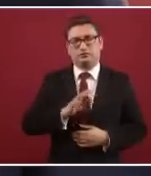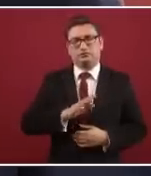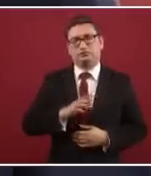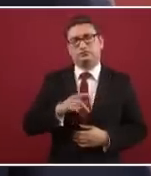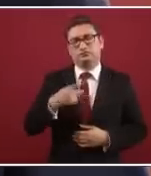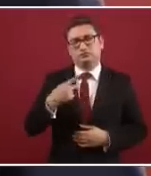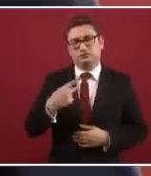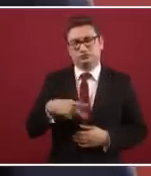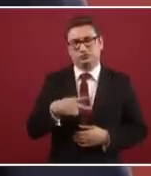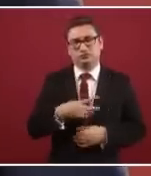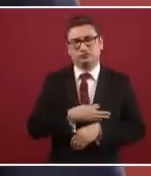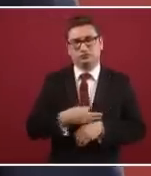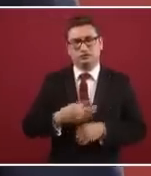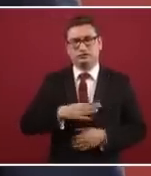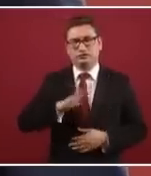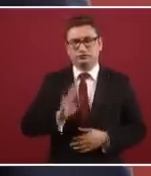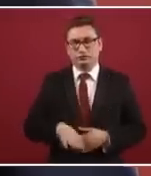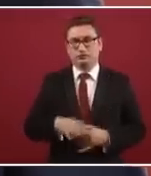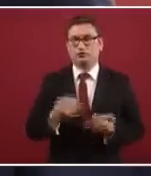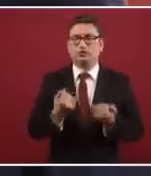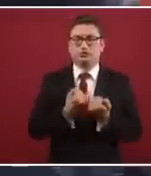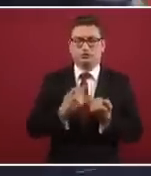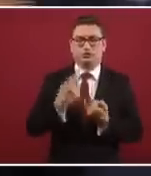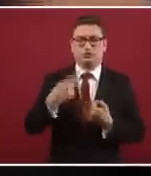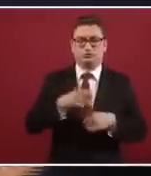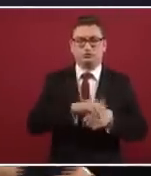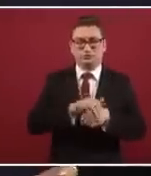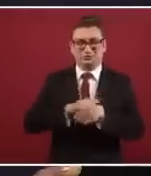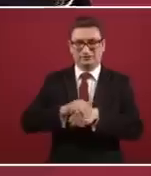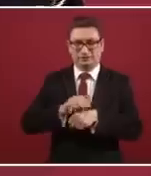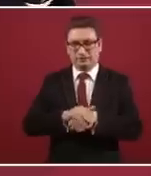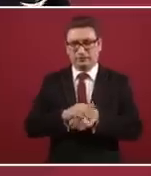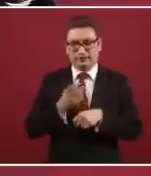y los amigos también, separar eso